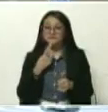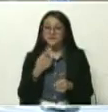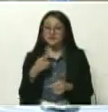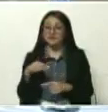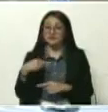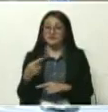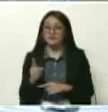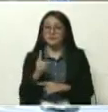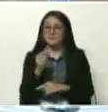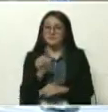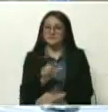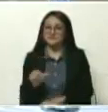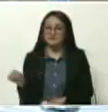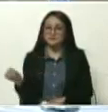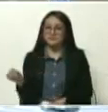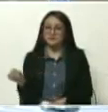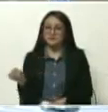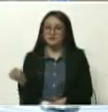la primera semana